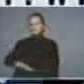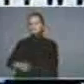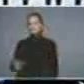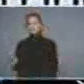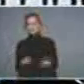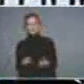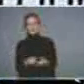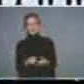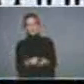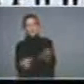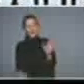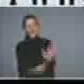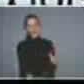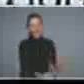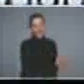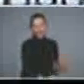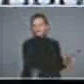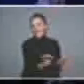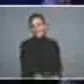que decidir nada.